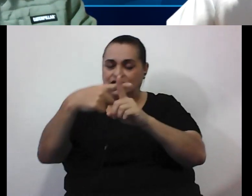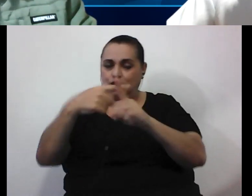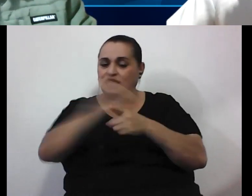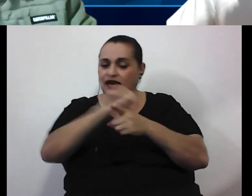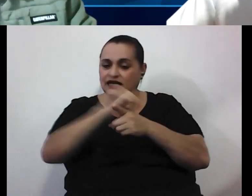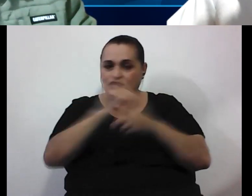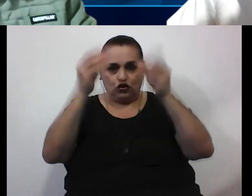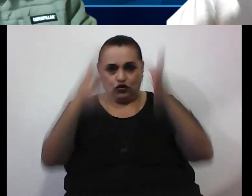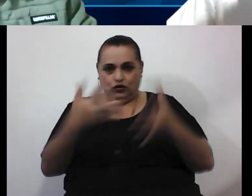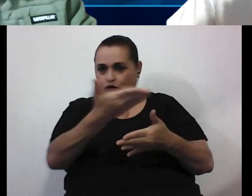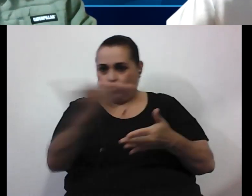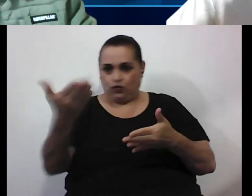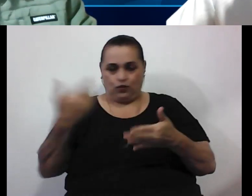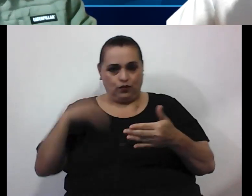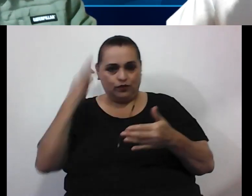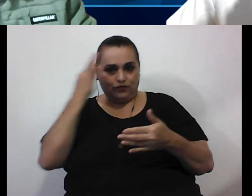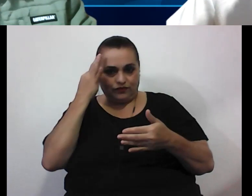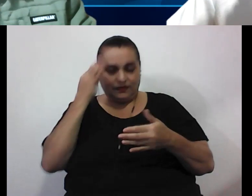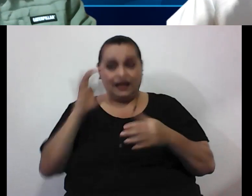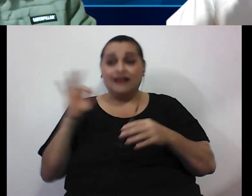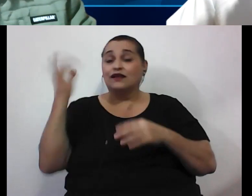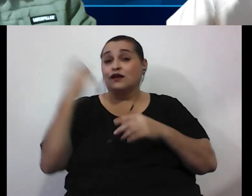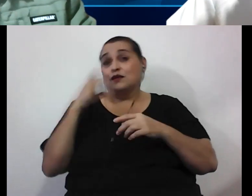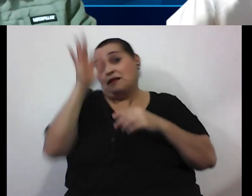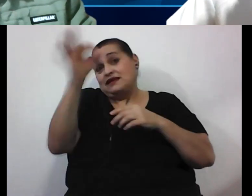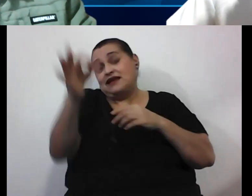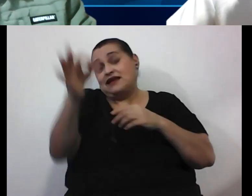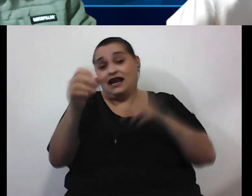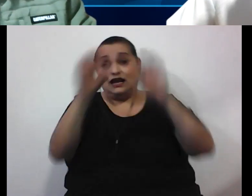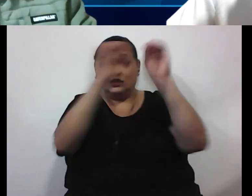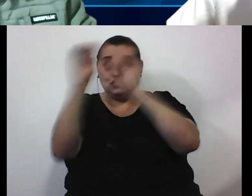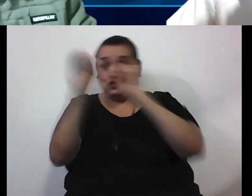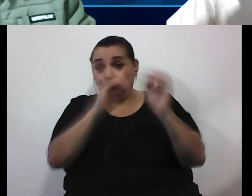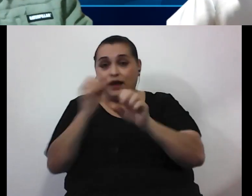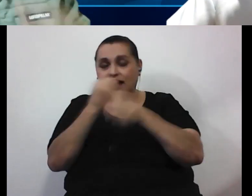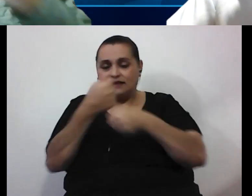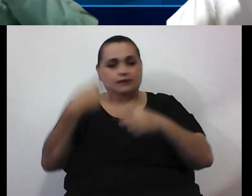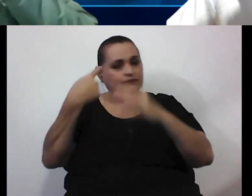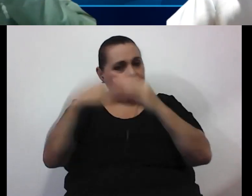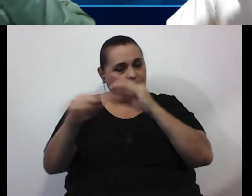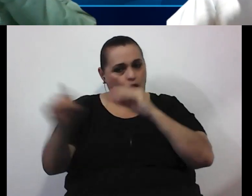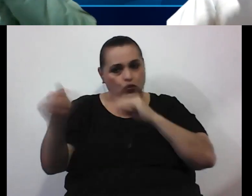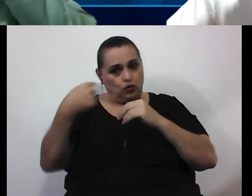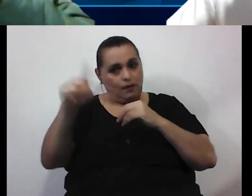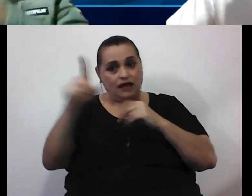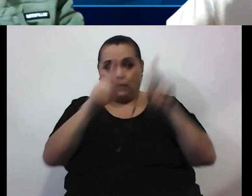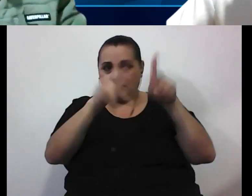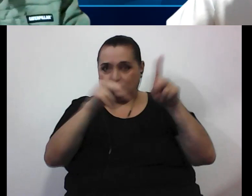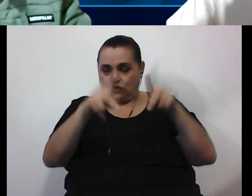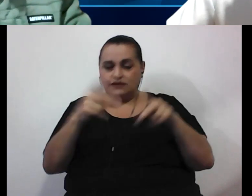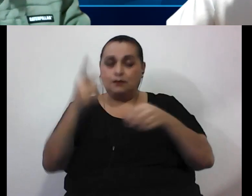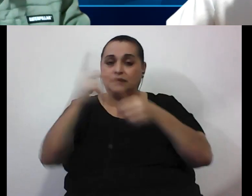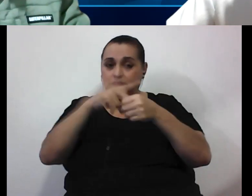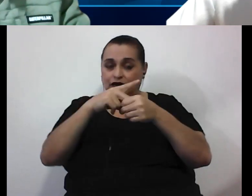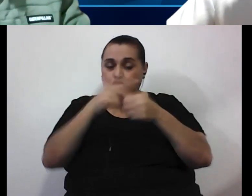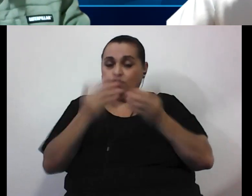y de cada uno de ustedes. El día de mañana la herramienta Zoom les estará haciendo llegar de manera automática a las personas que participaron el